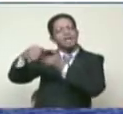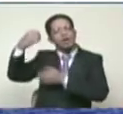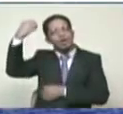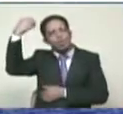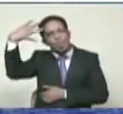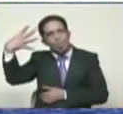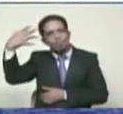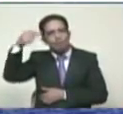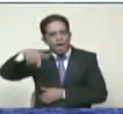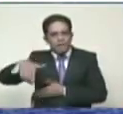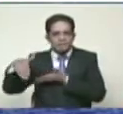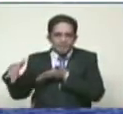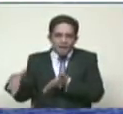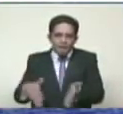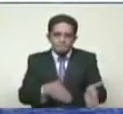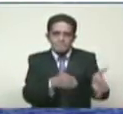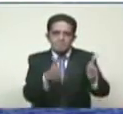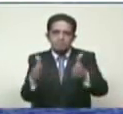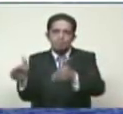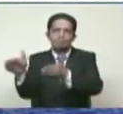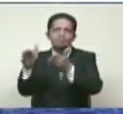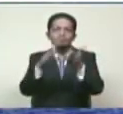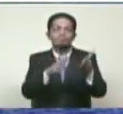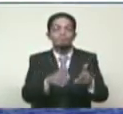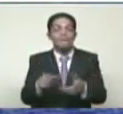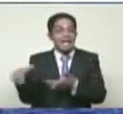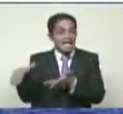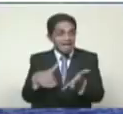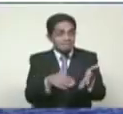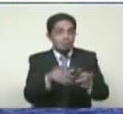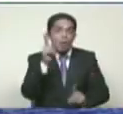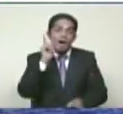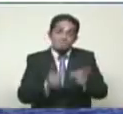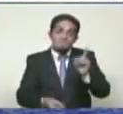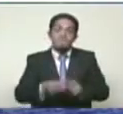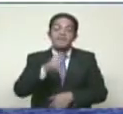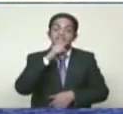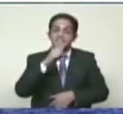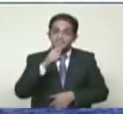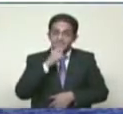a este camino que a veces se pone duro y difícil.